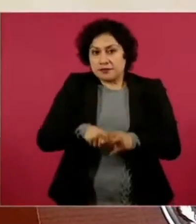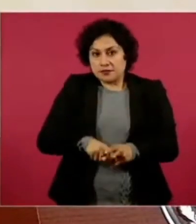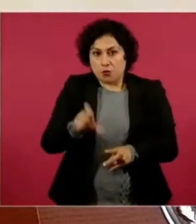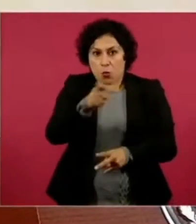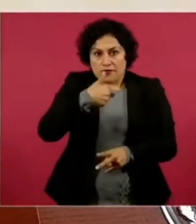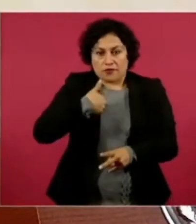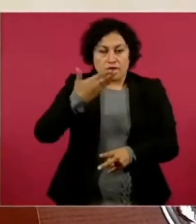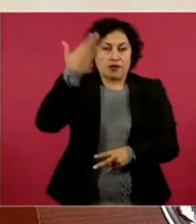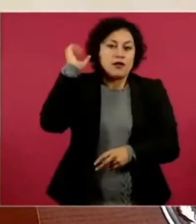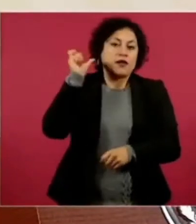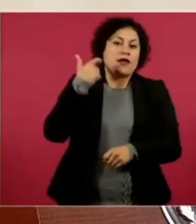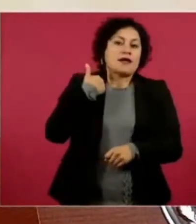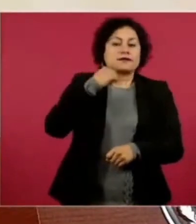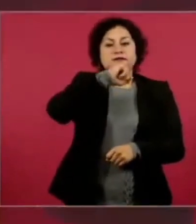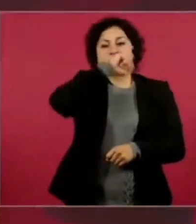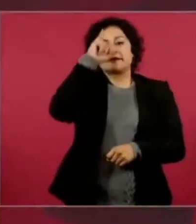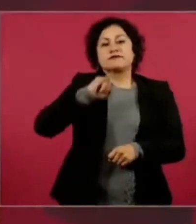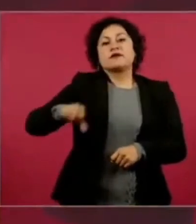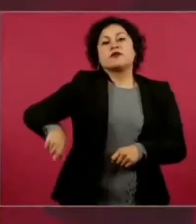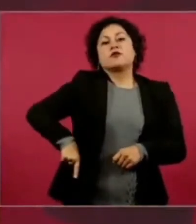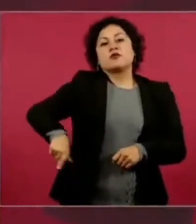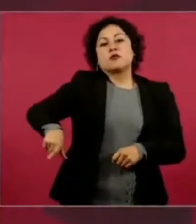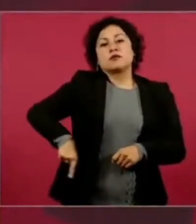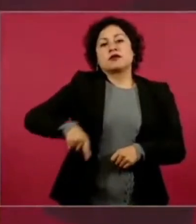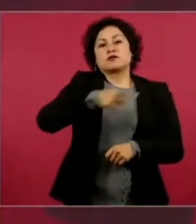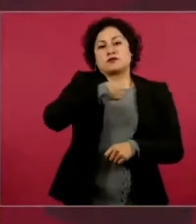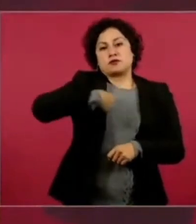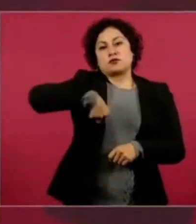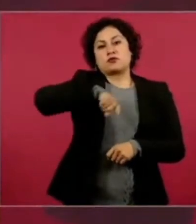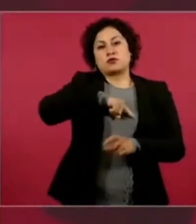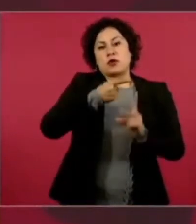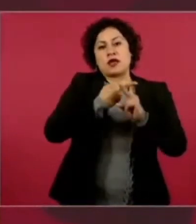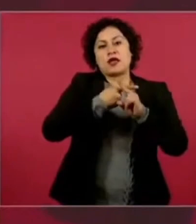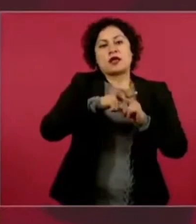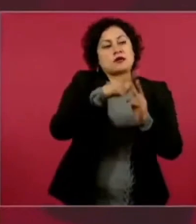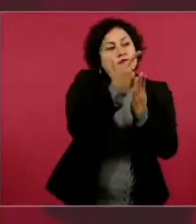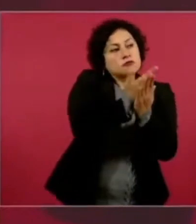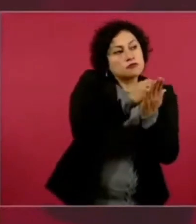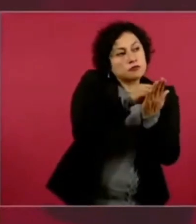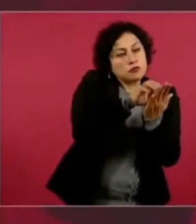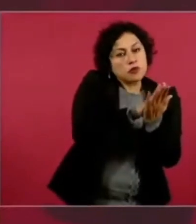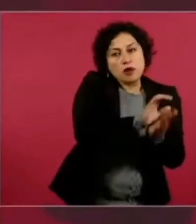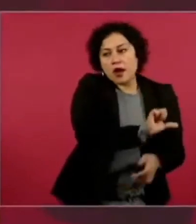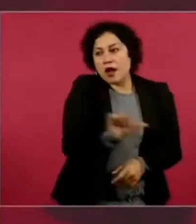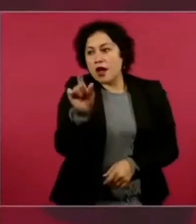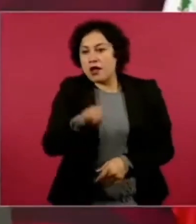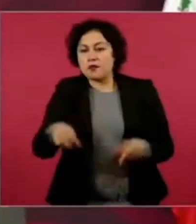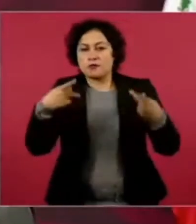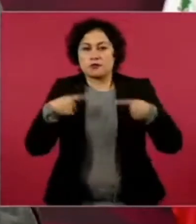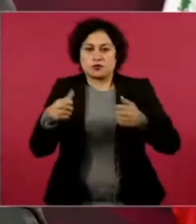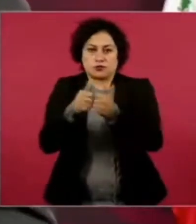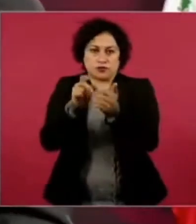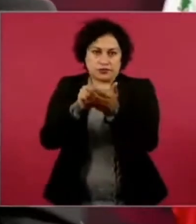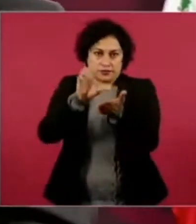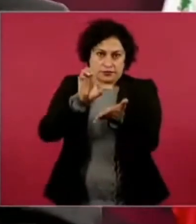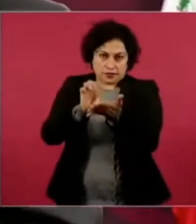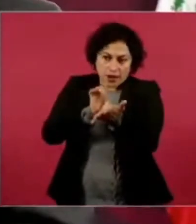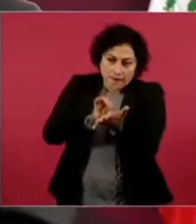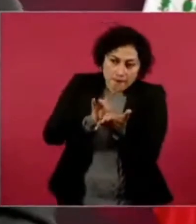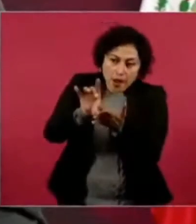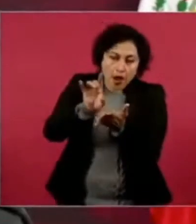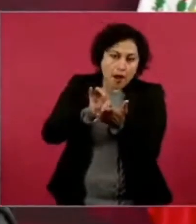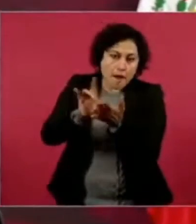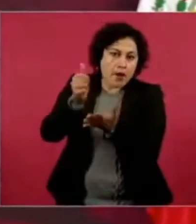gobierno, que empezamos a dar pensiones a personas con discapacidad, siempre